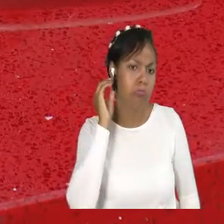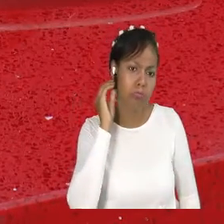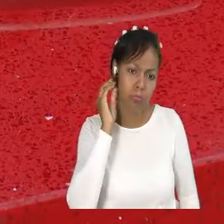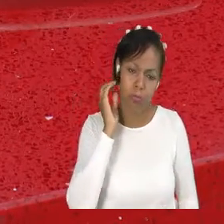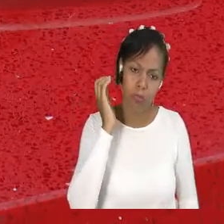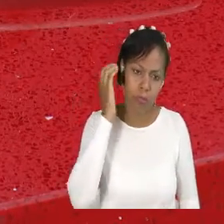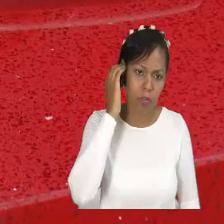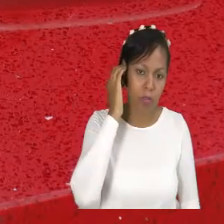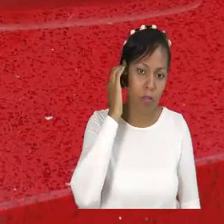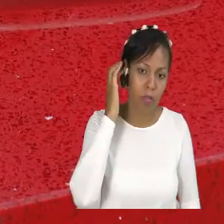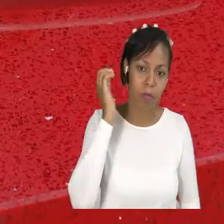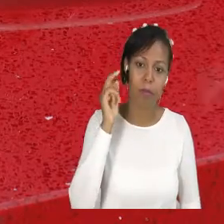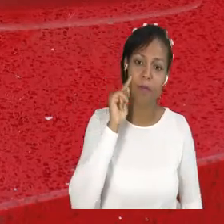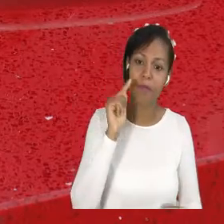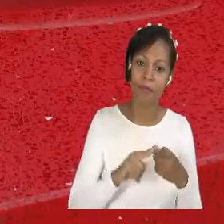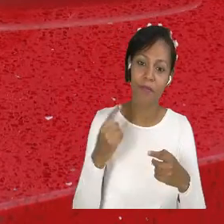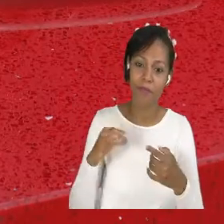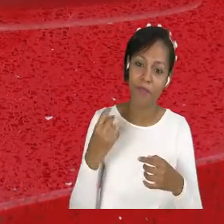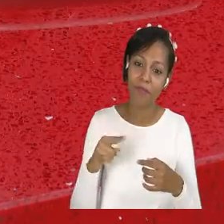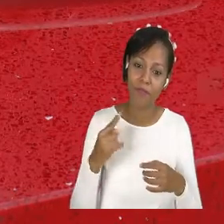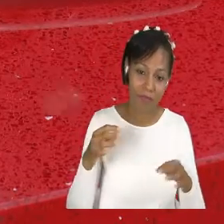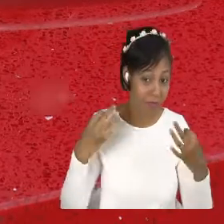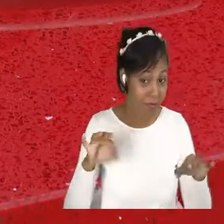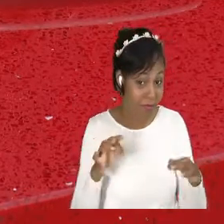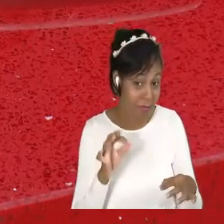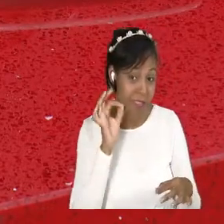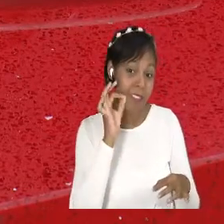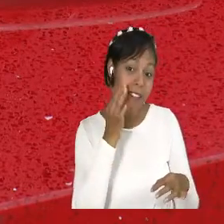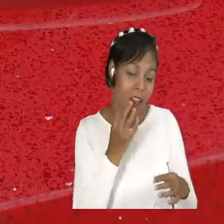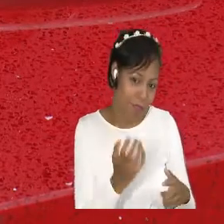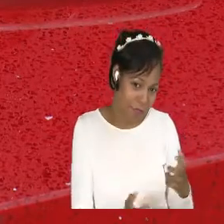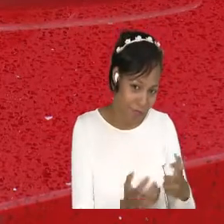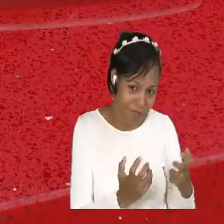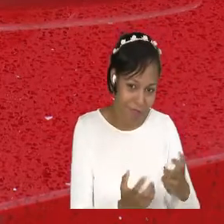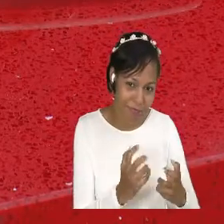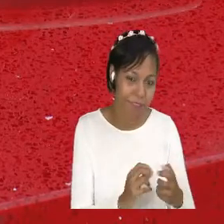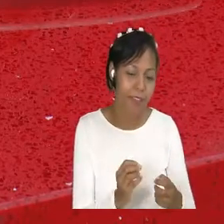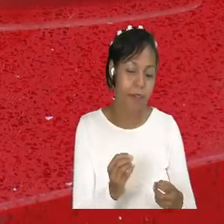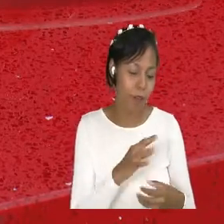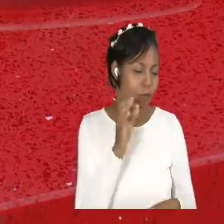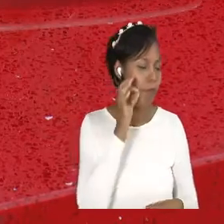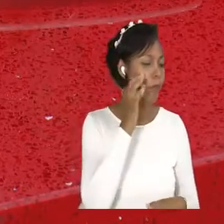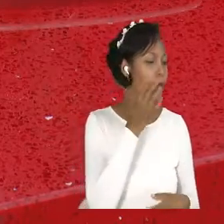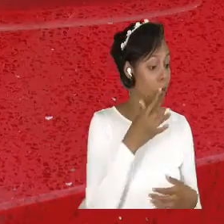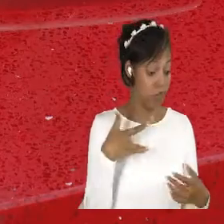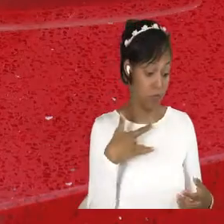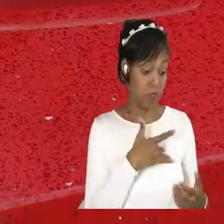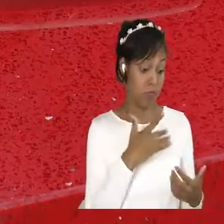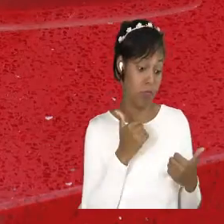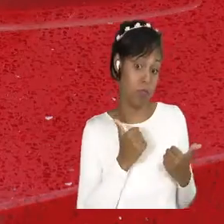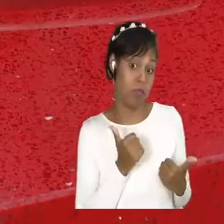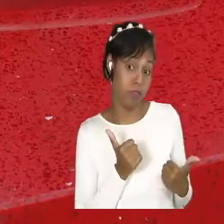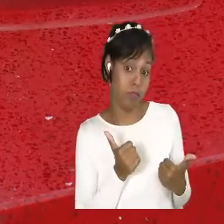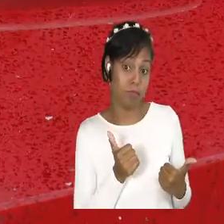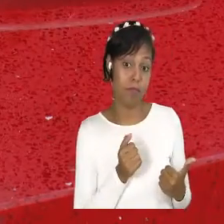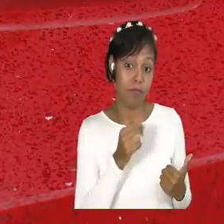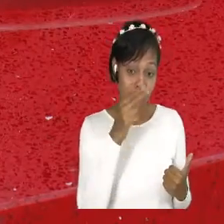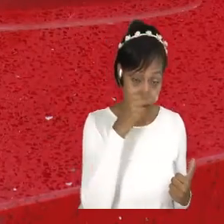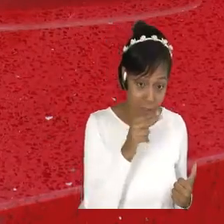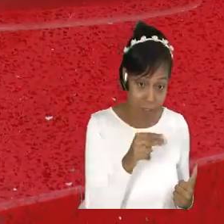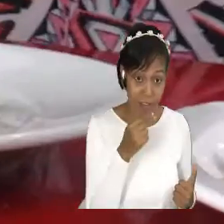preparen algo sencillo, rico, saludable y que le dé gusto a la gente, a los hijos,